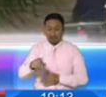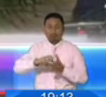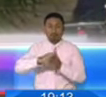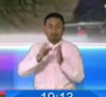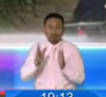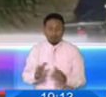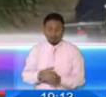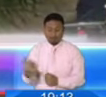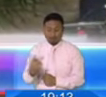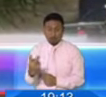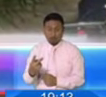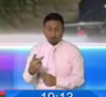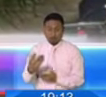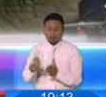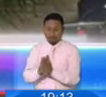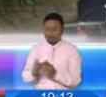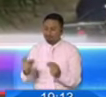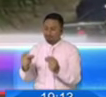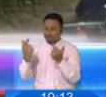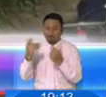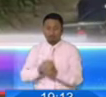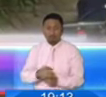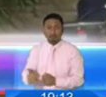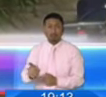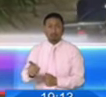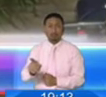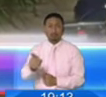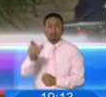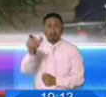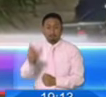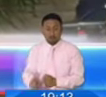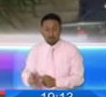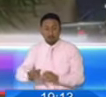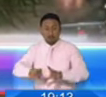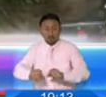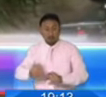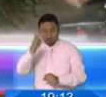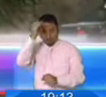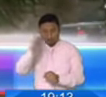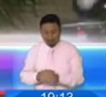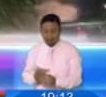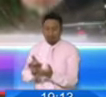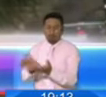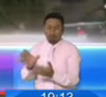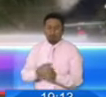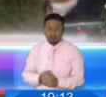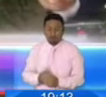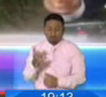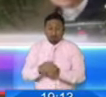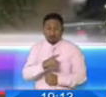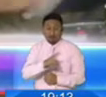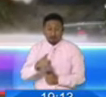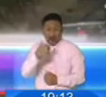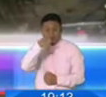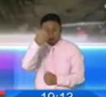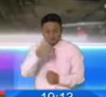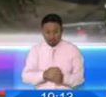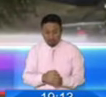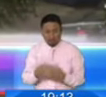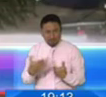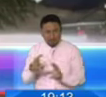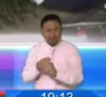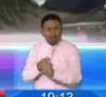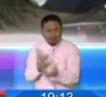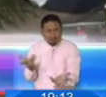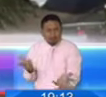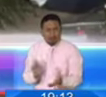contralor la inmediata destitución del corrupto de Glass, que si tuviera vergüenza o decencia, ya hubiese